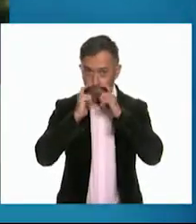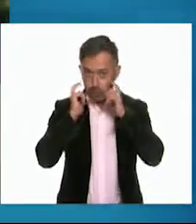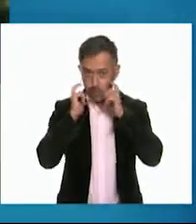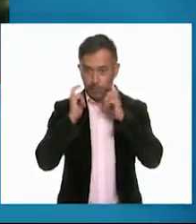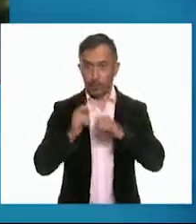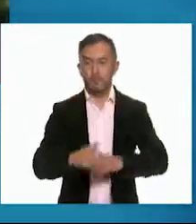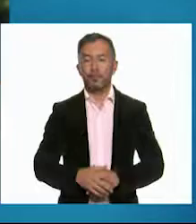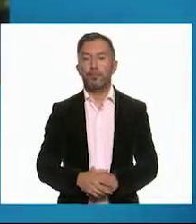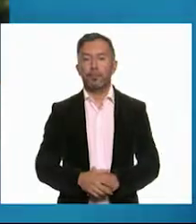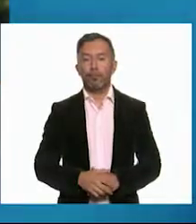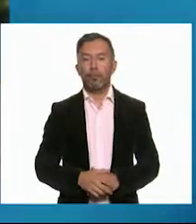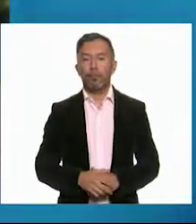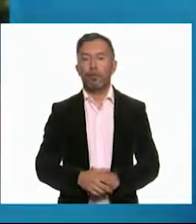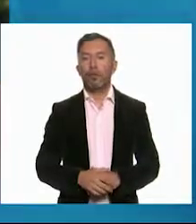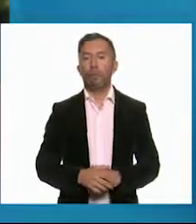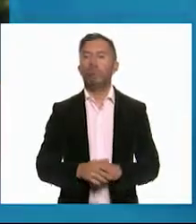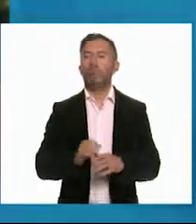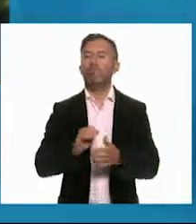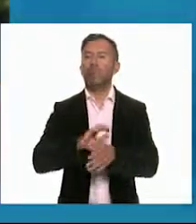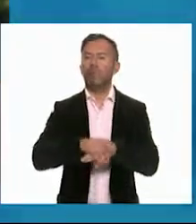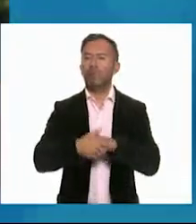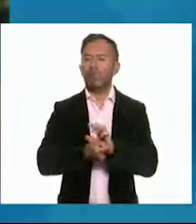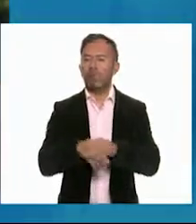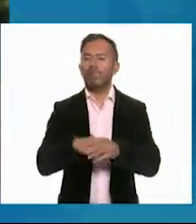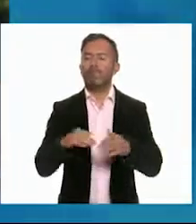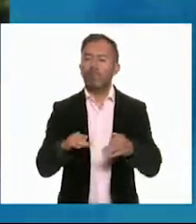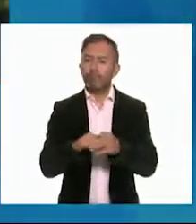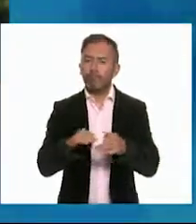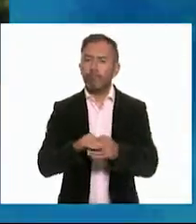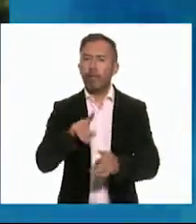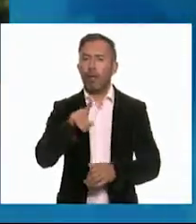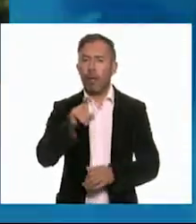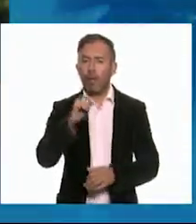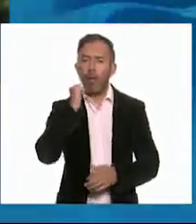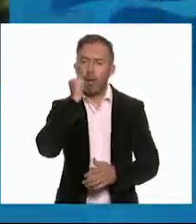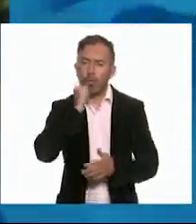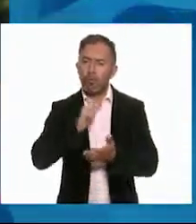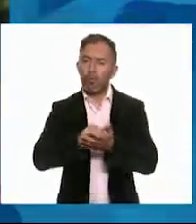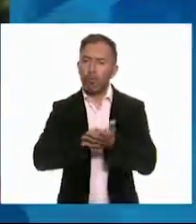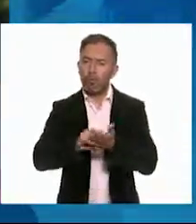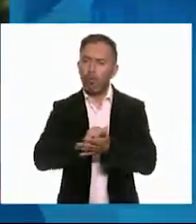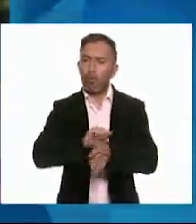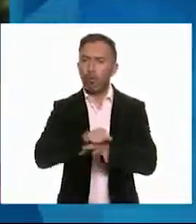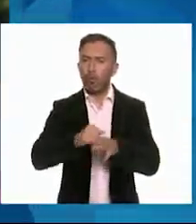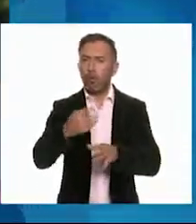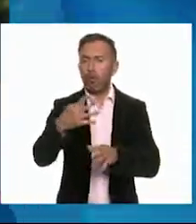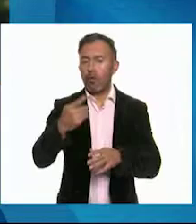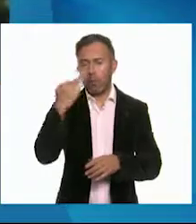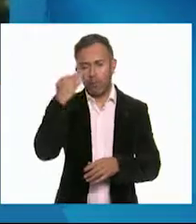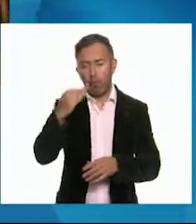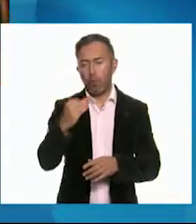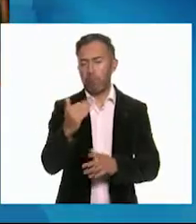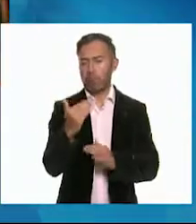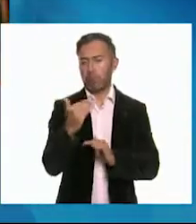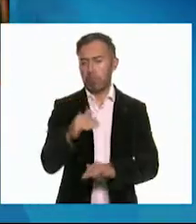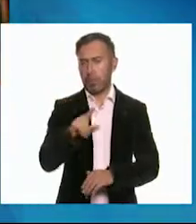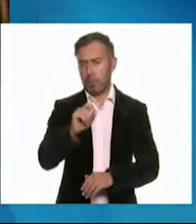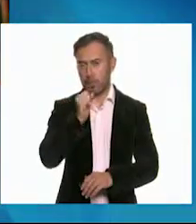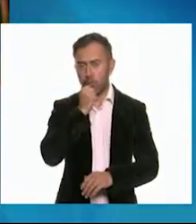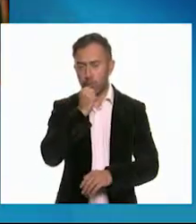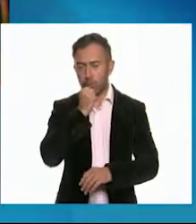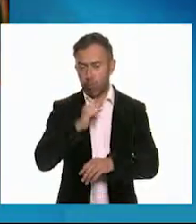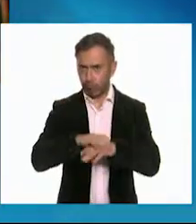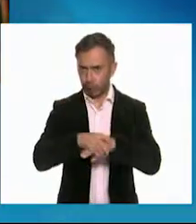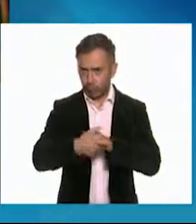cubrebocas. Lava tus manos frecuentemente con agua y con jabón, por lo menos durante 20 segundos. Ahora